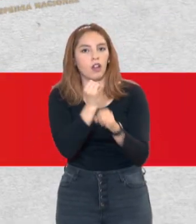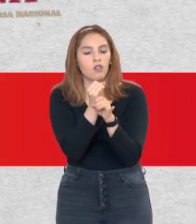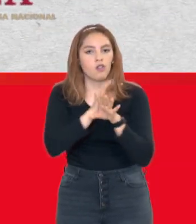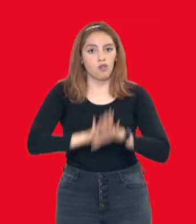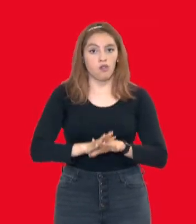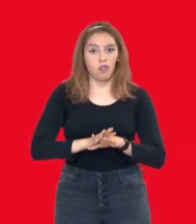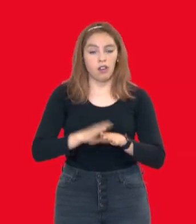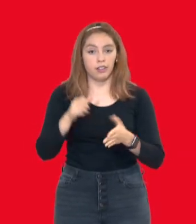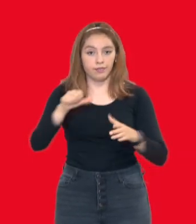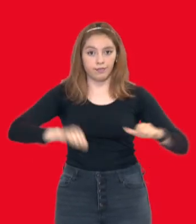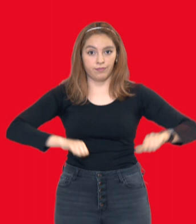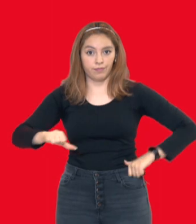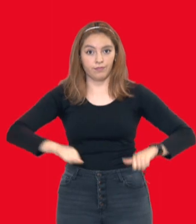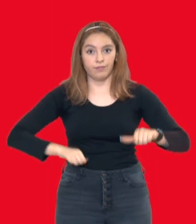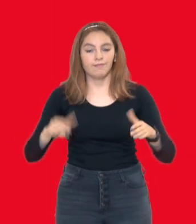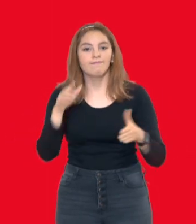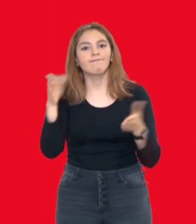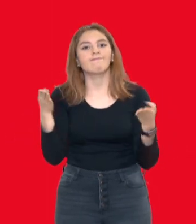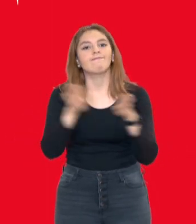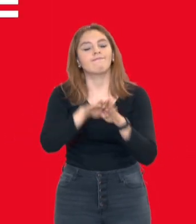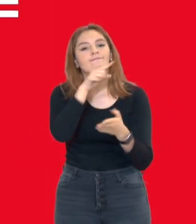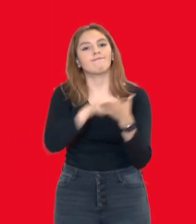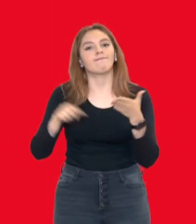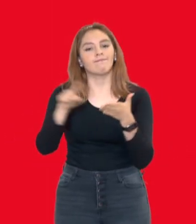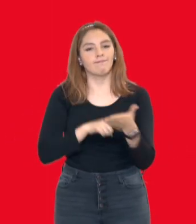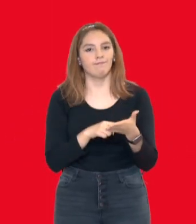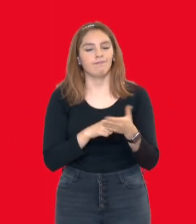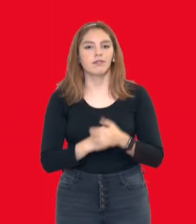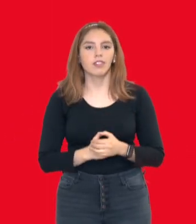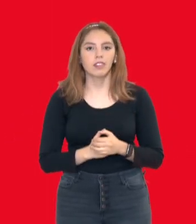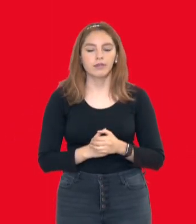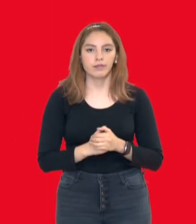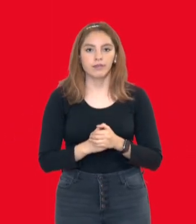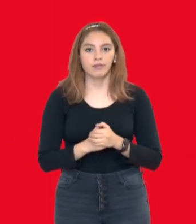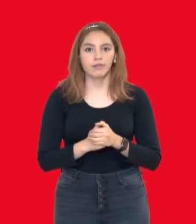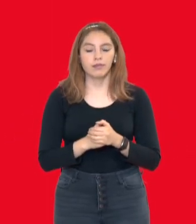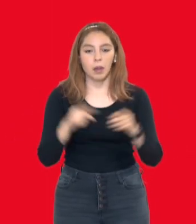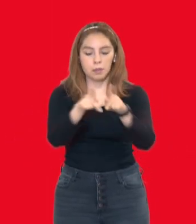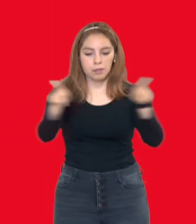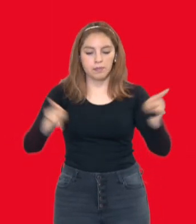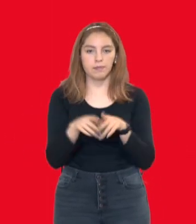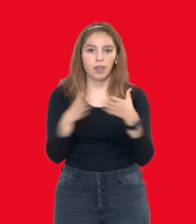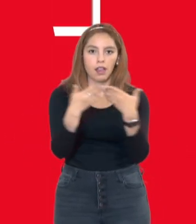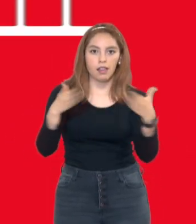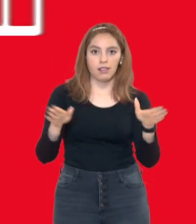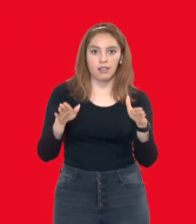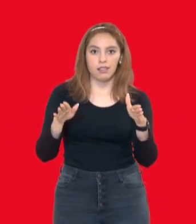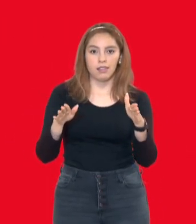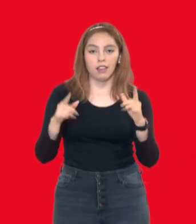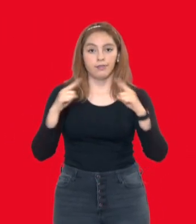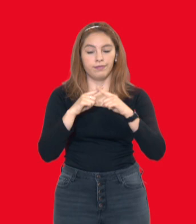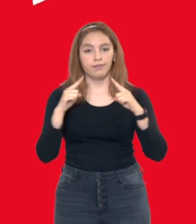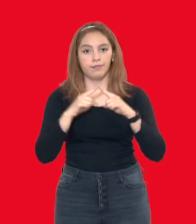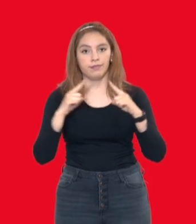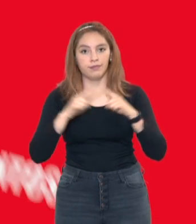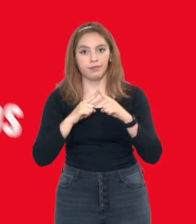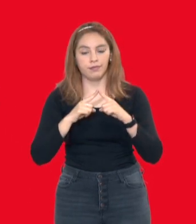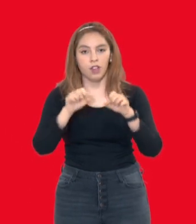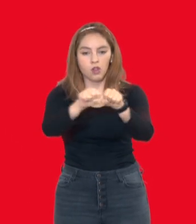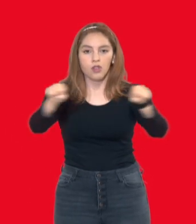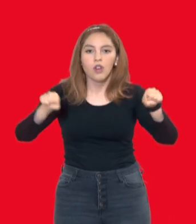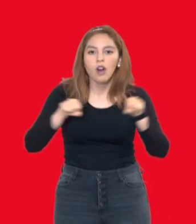Salud informa que las actividades que están suspendidas son plazas públicas, centros